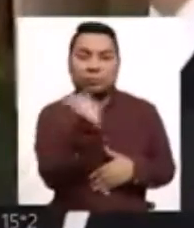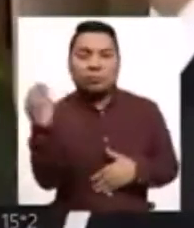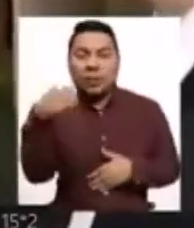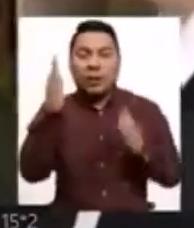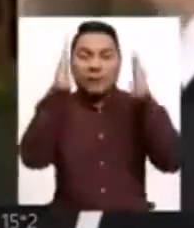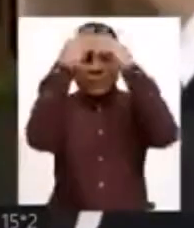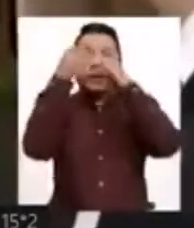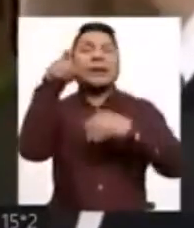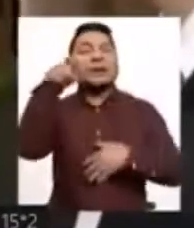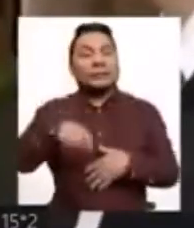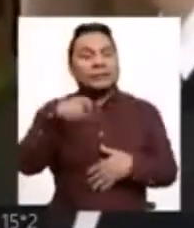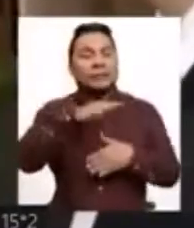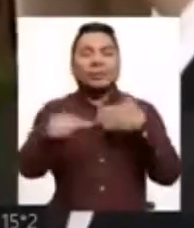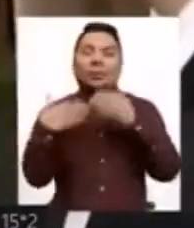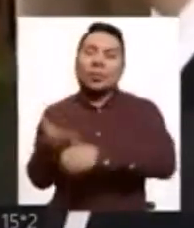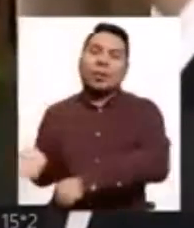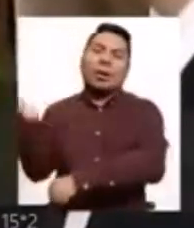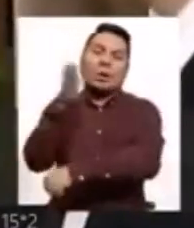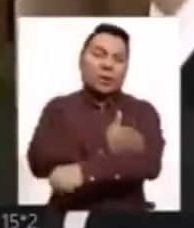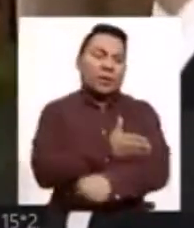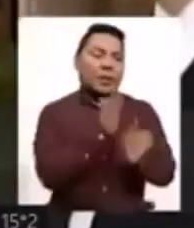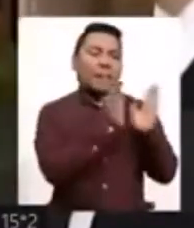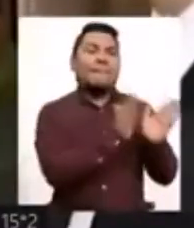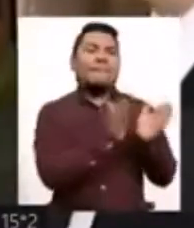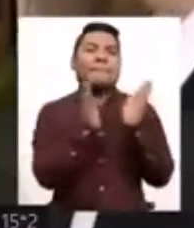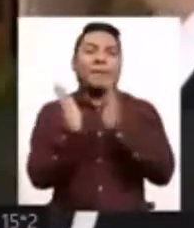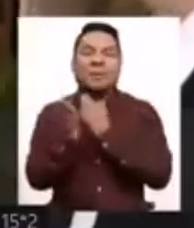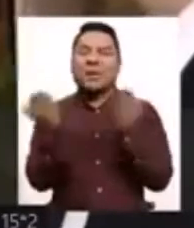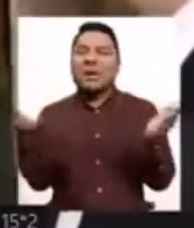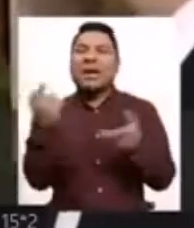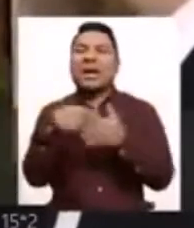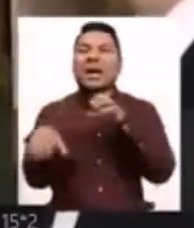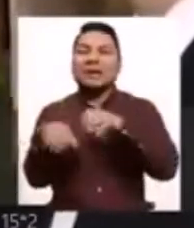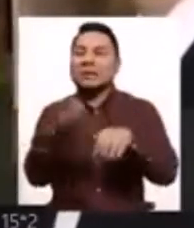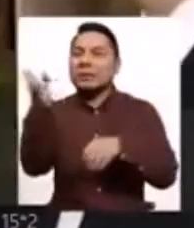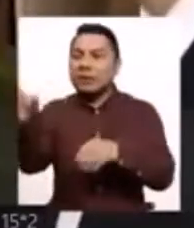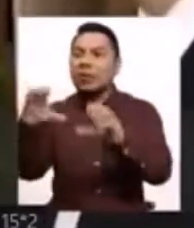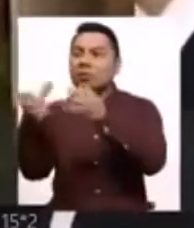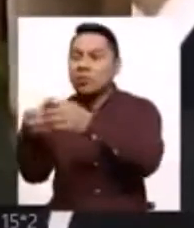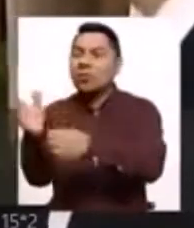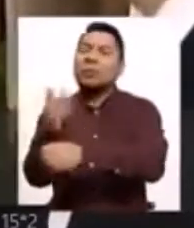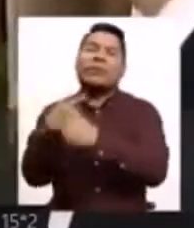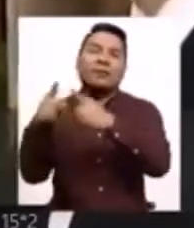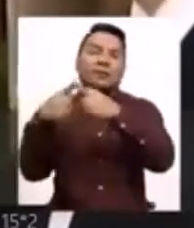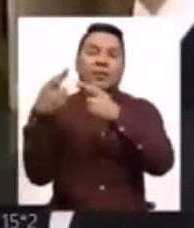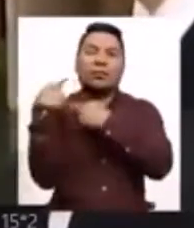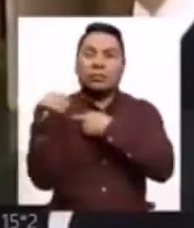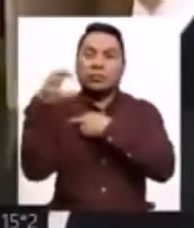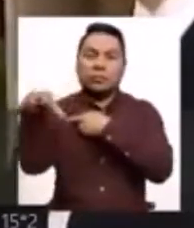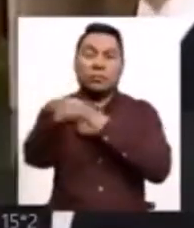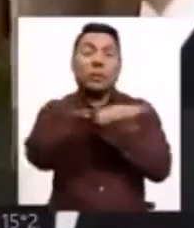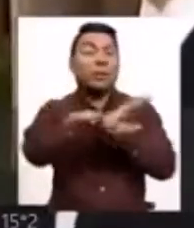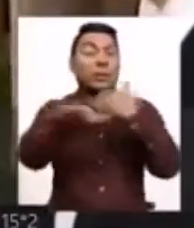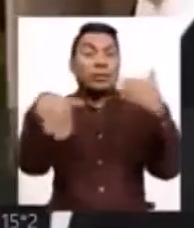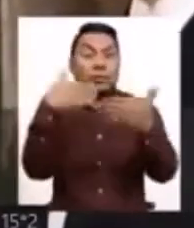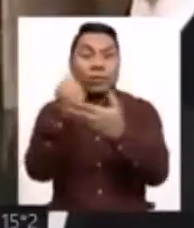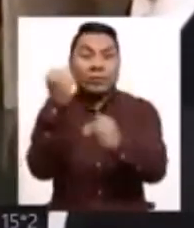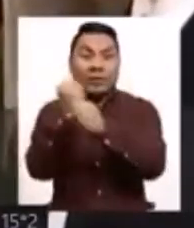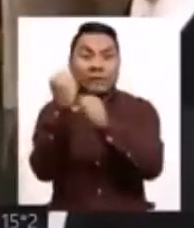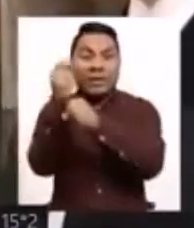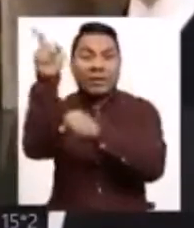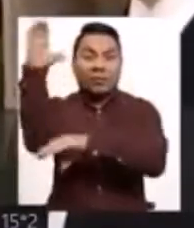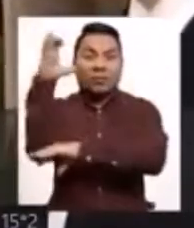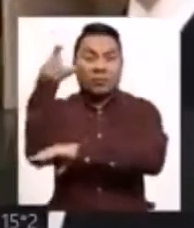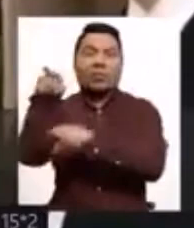que seguramente va a ser muy similar a la que las entidades que he mencionado vayan a tratar de poner en marcha en el Perú. La